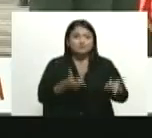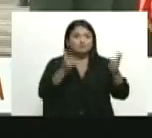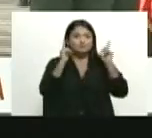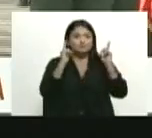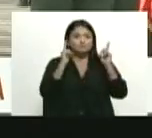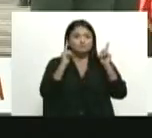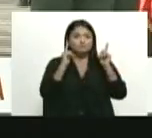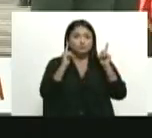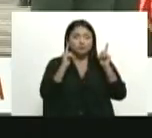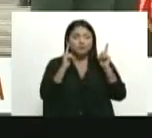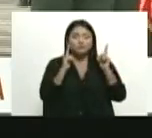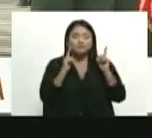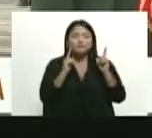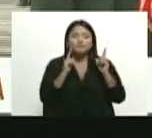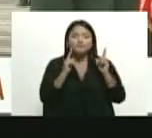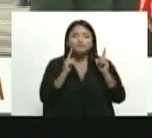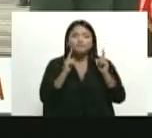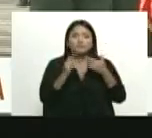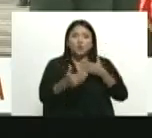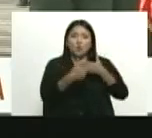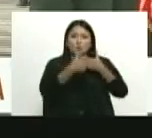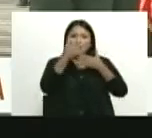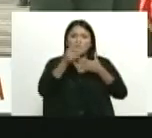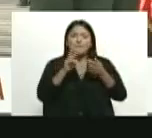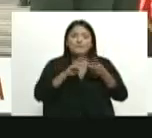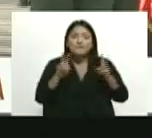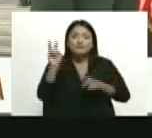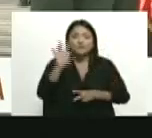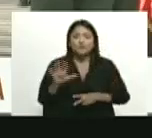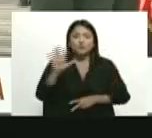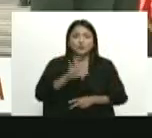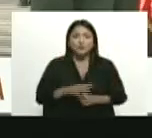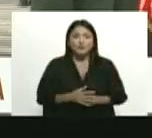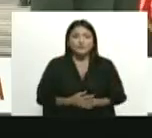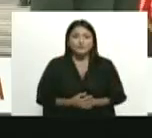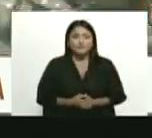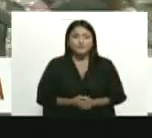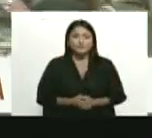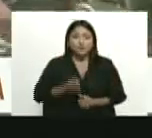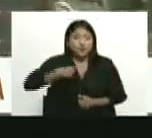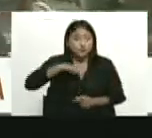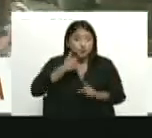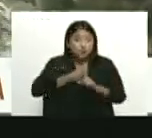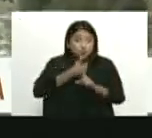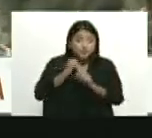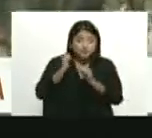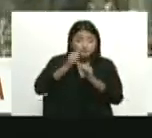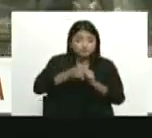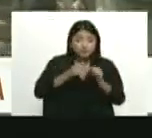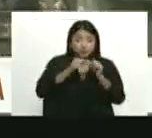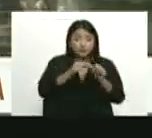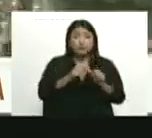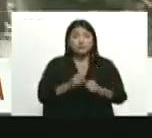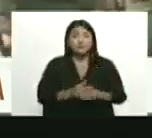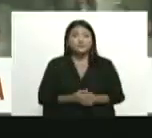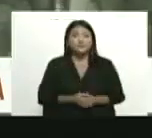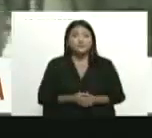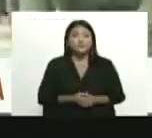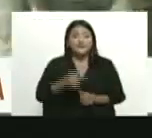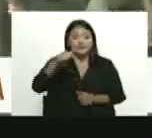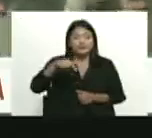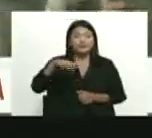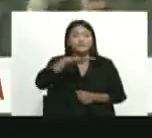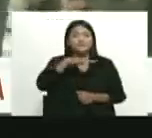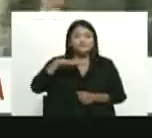ajenos a nuestra patria amenacen la paz y la estabilidad que tanto hemos luchado para construir. La red central,